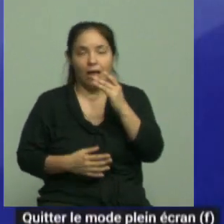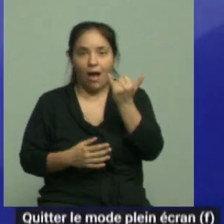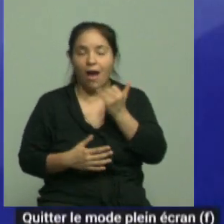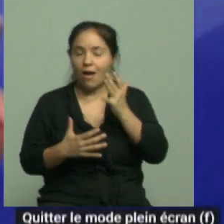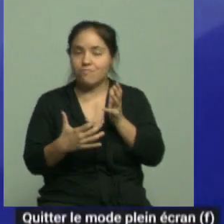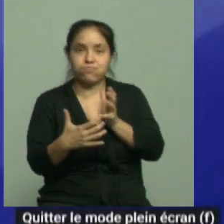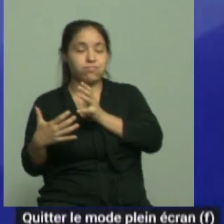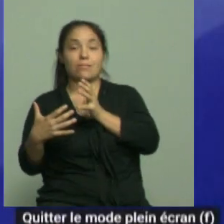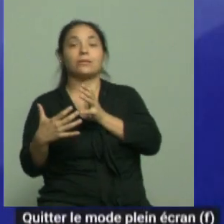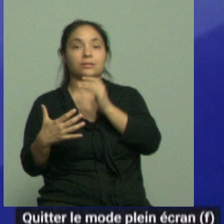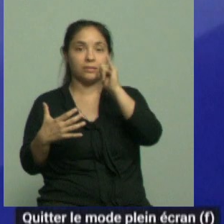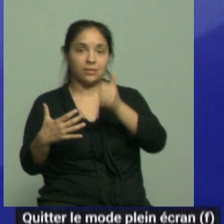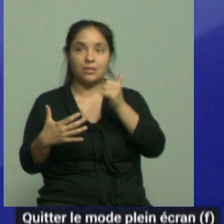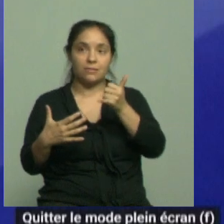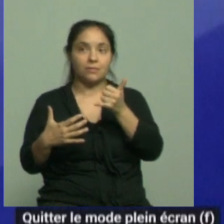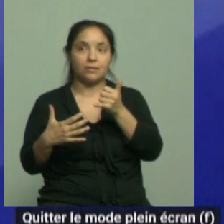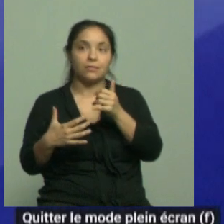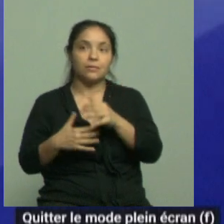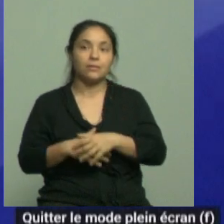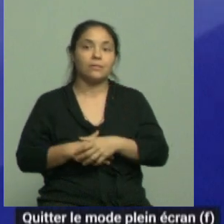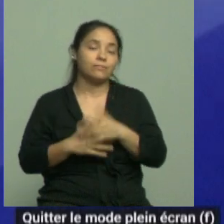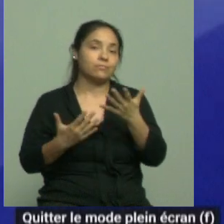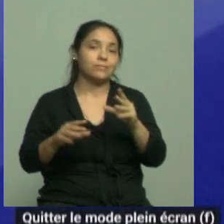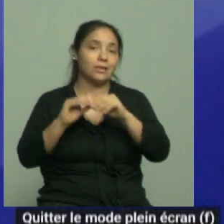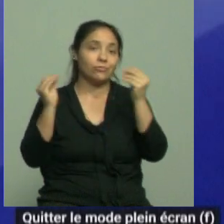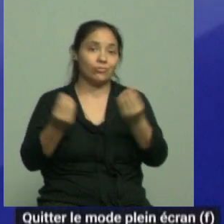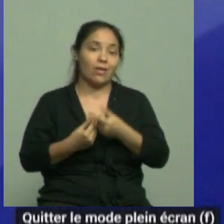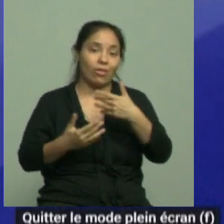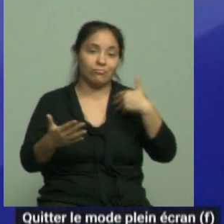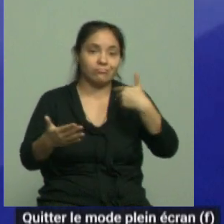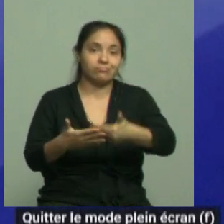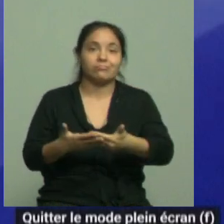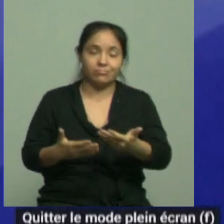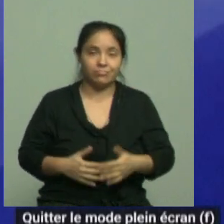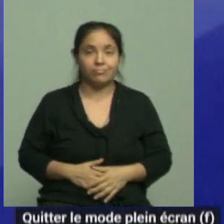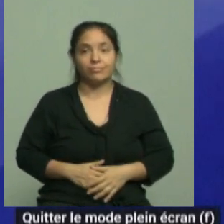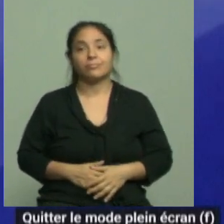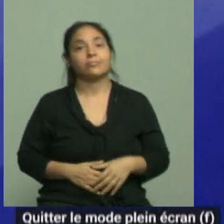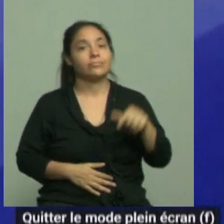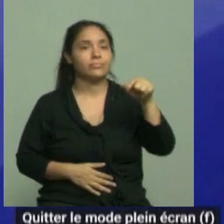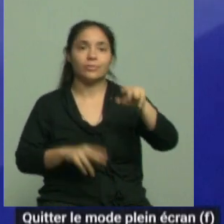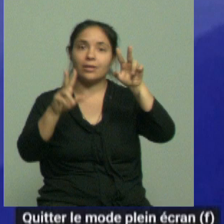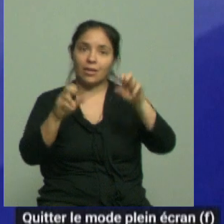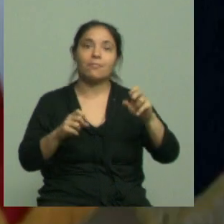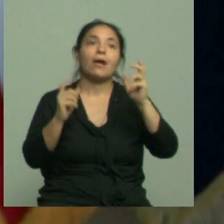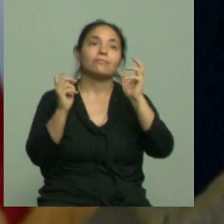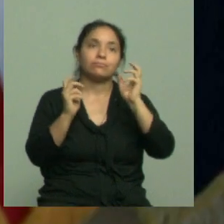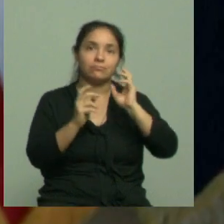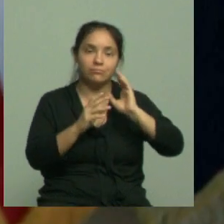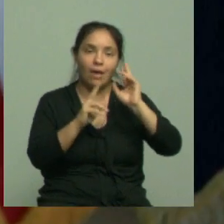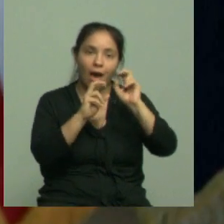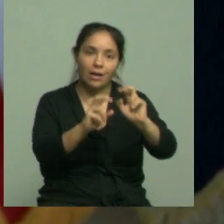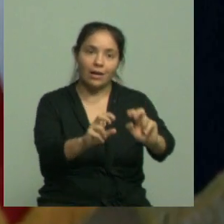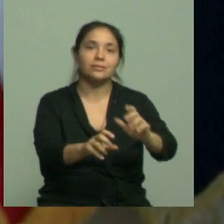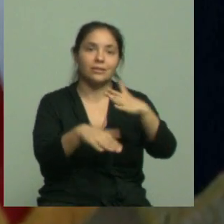embargo, indudablemente se ha encontrado con estos resultados, ¿no? Bueno, sin duda es un tema para seguir analizando y la pregunta